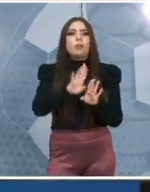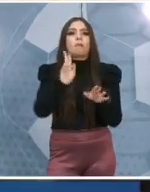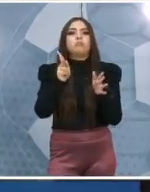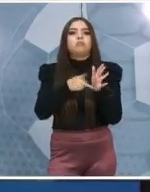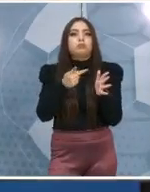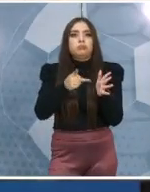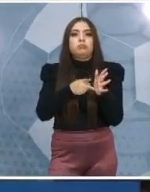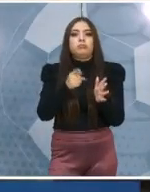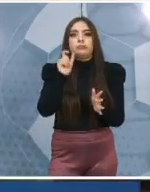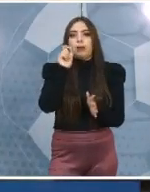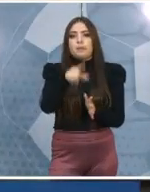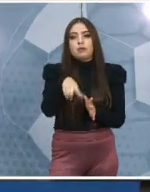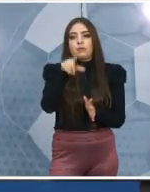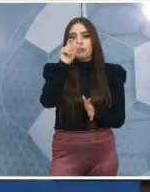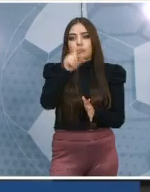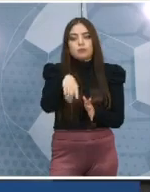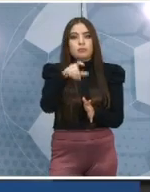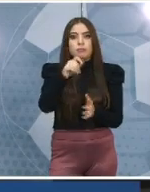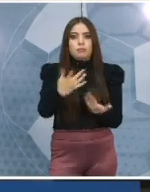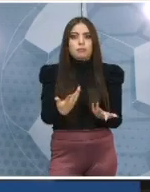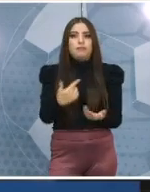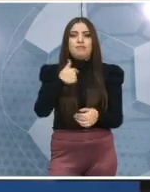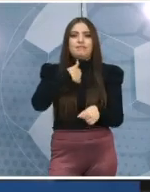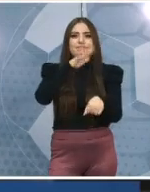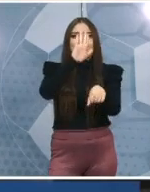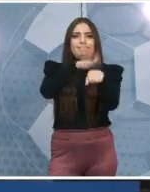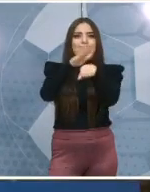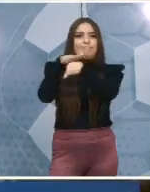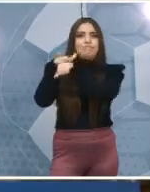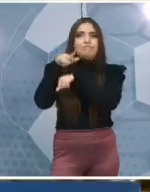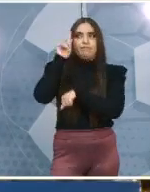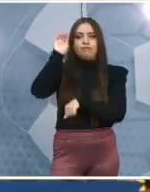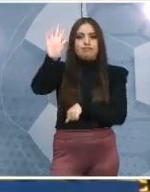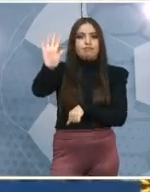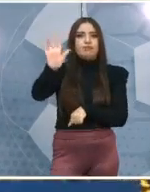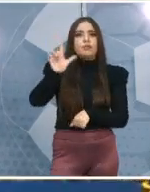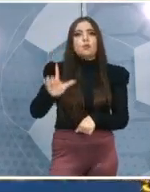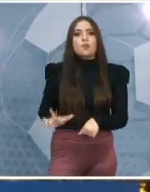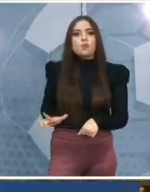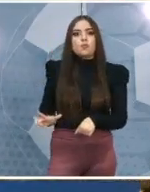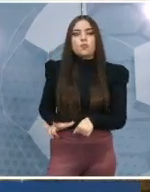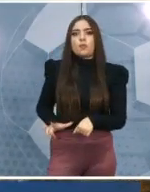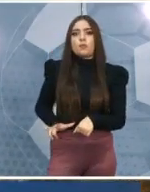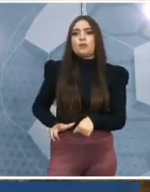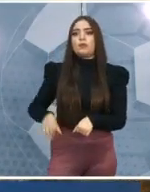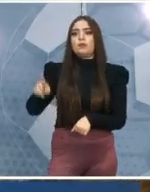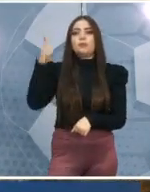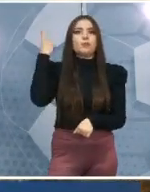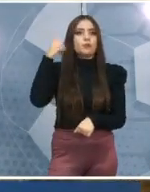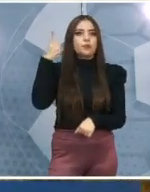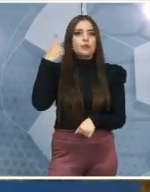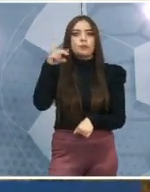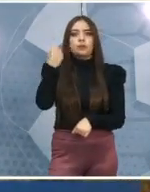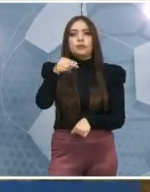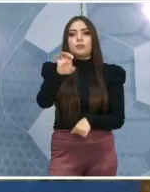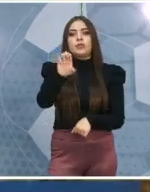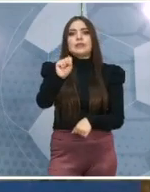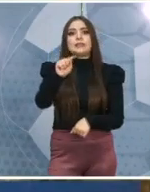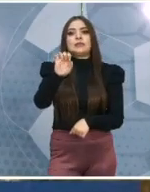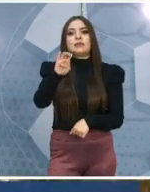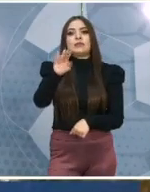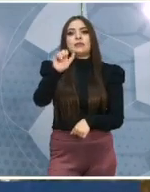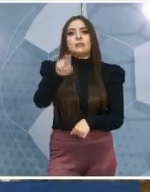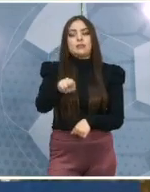Silvia Ortiz hizo un llamado atento para el gobernador del estado de Durango, Esteban Villegas, a fin de poner un orden al interior de la vicefiscalía en la